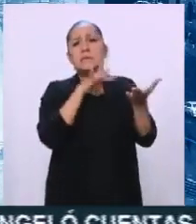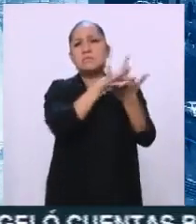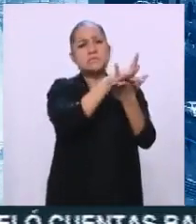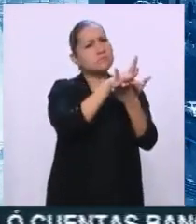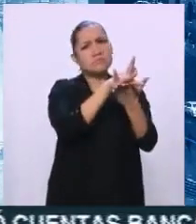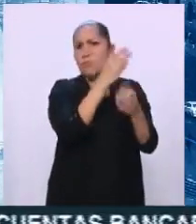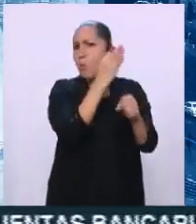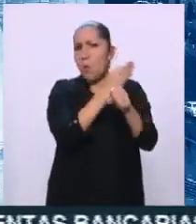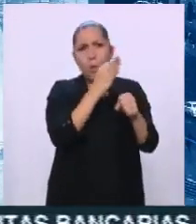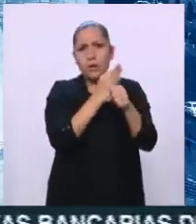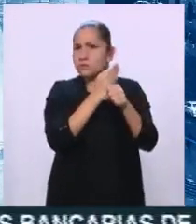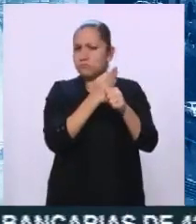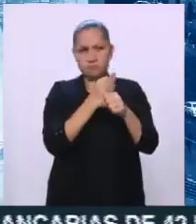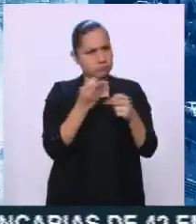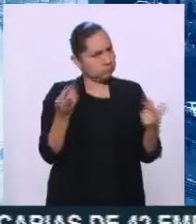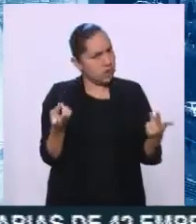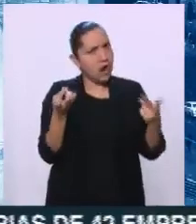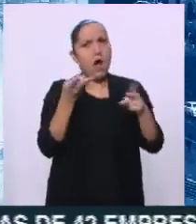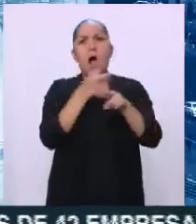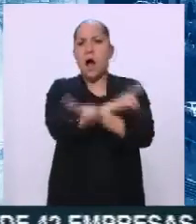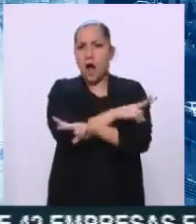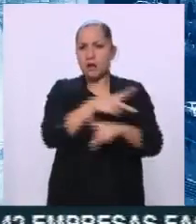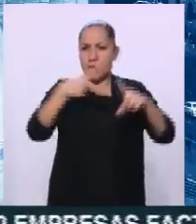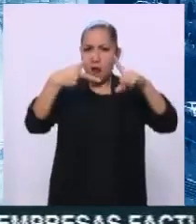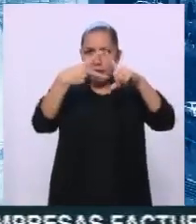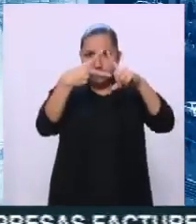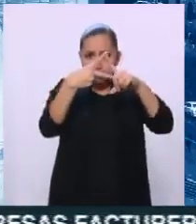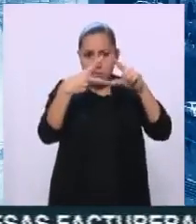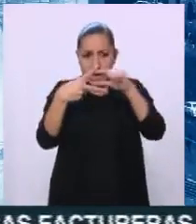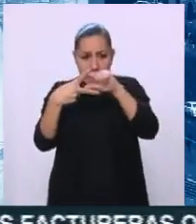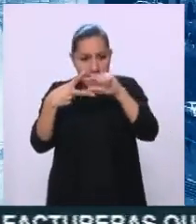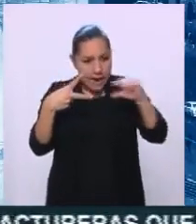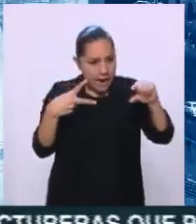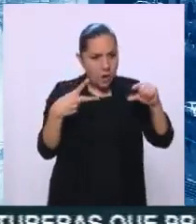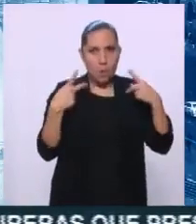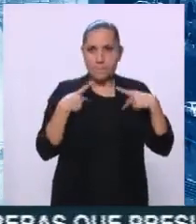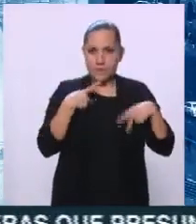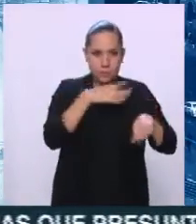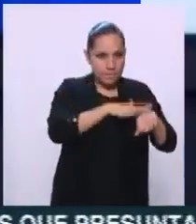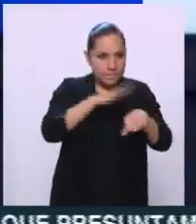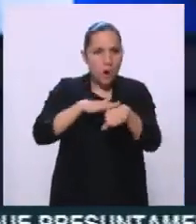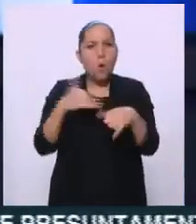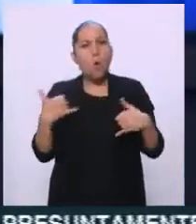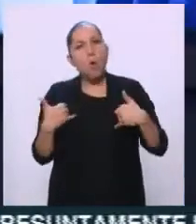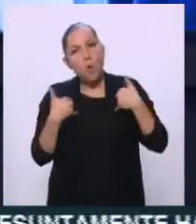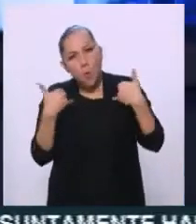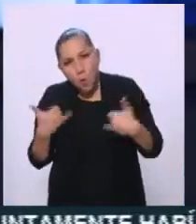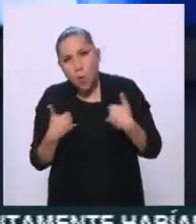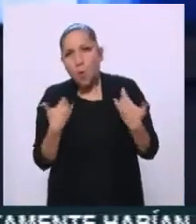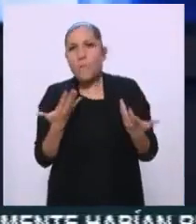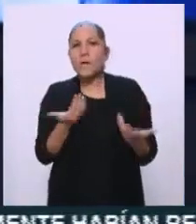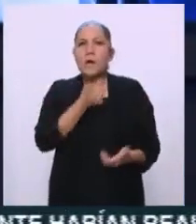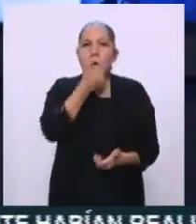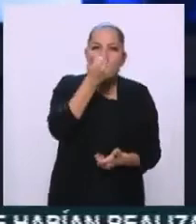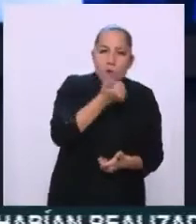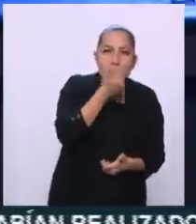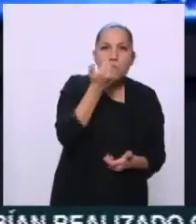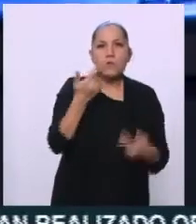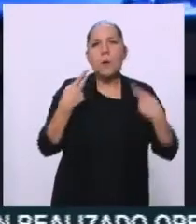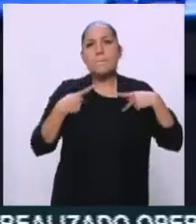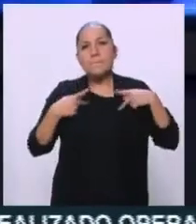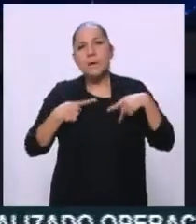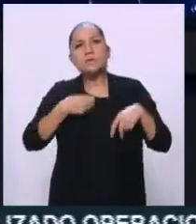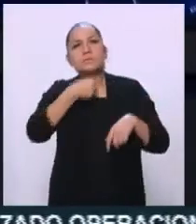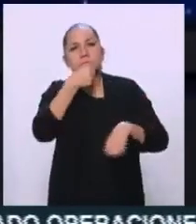a su vida, como estudiante, como joven, como adulto mayor, como campesino, como productor. Eso